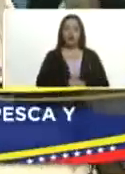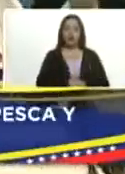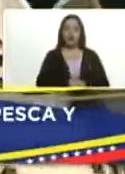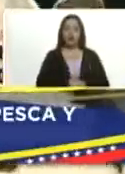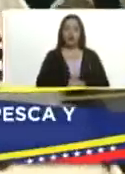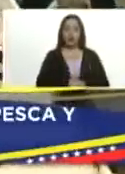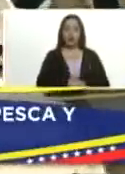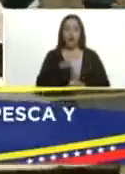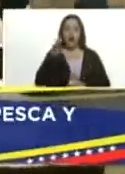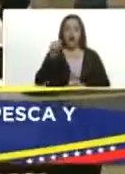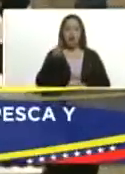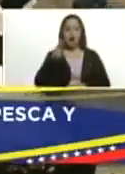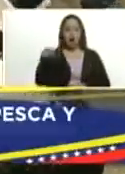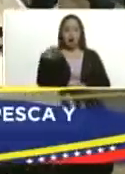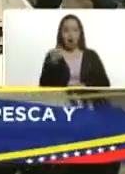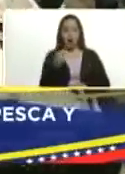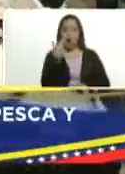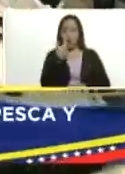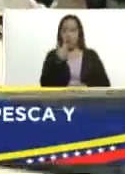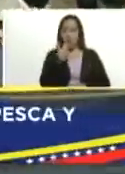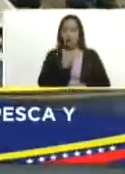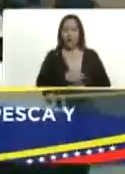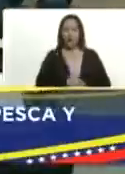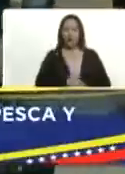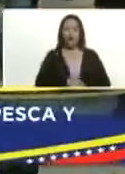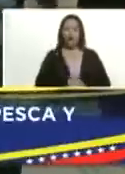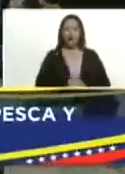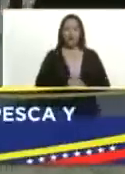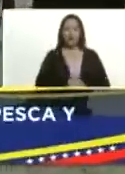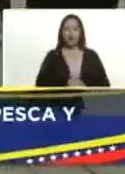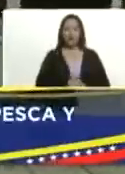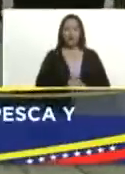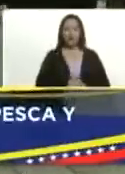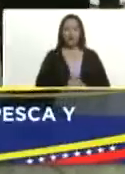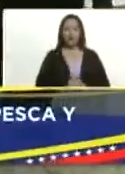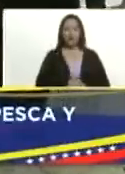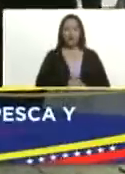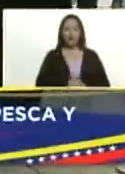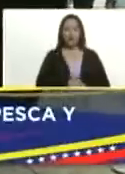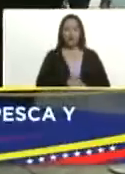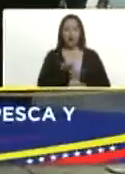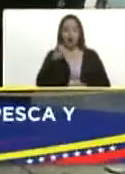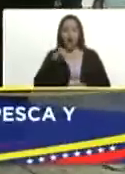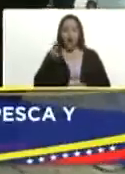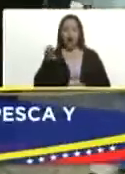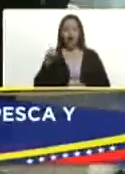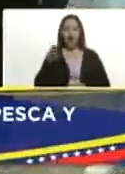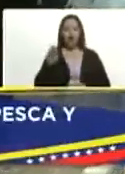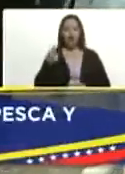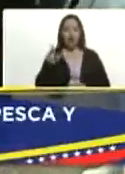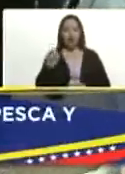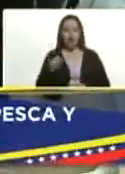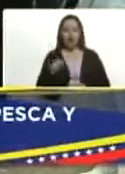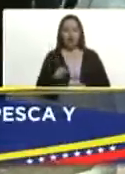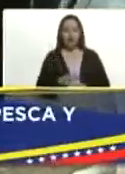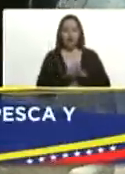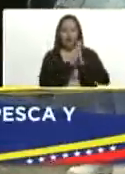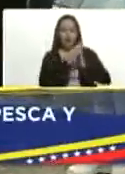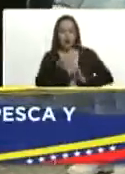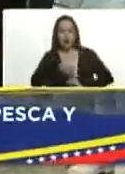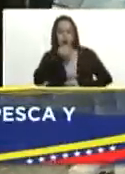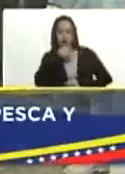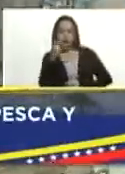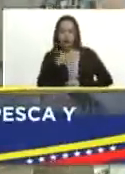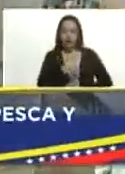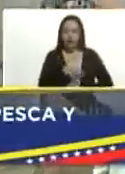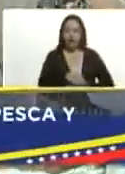Pargo rojo. Pargo rojo, pargo. Tenemos róbalo. Acércate un poco más al micrófono. Róbalo